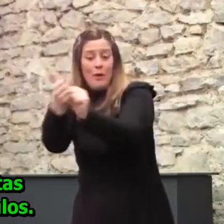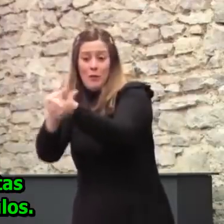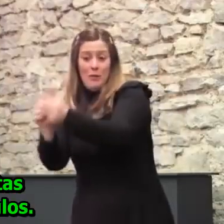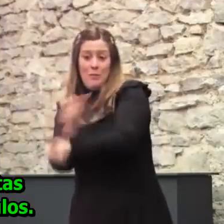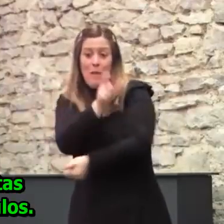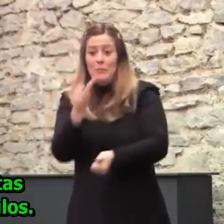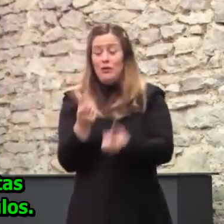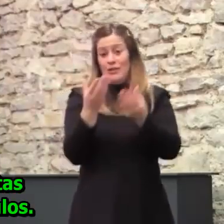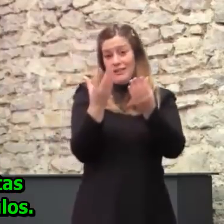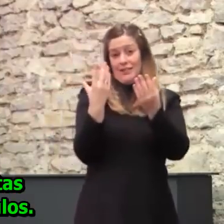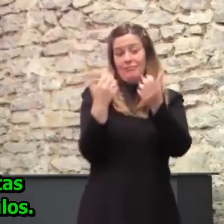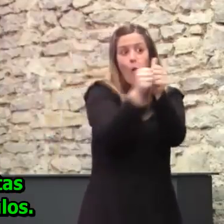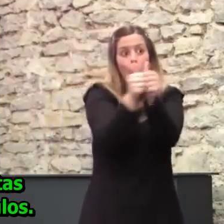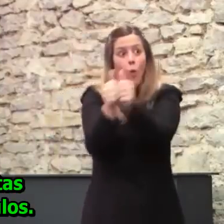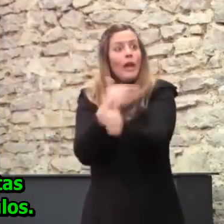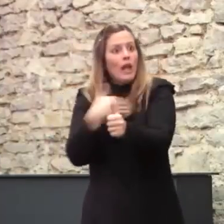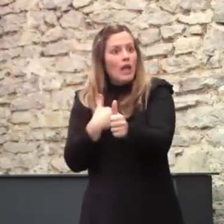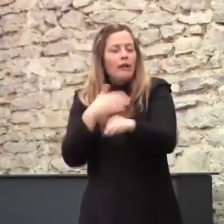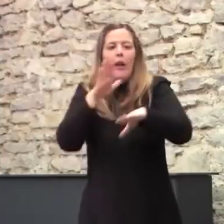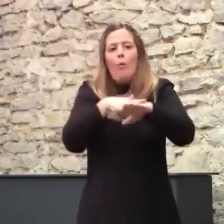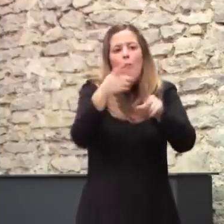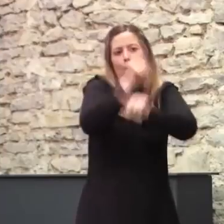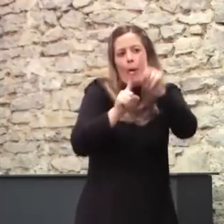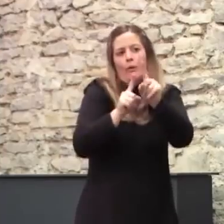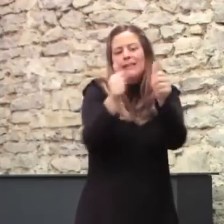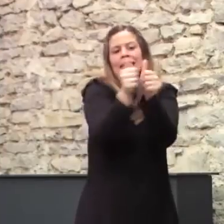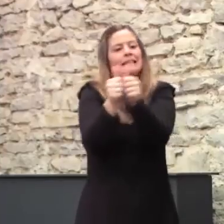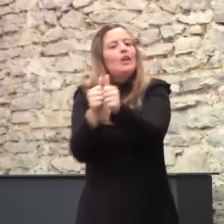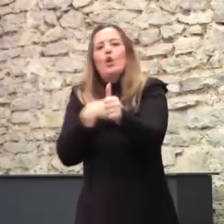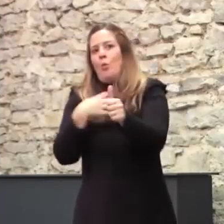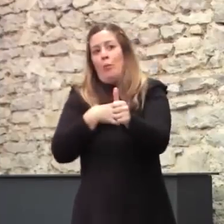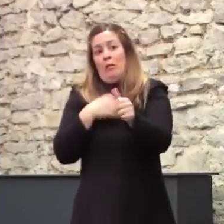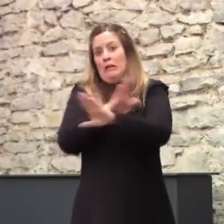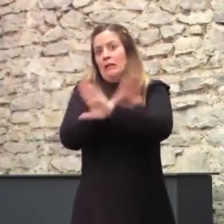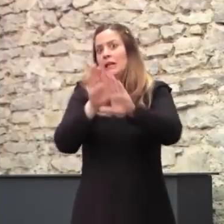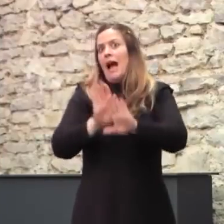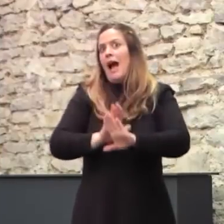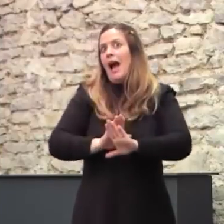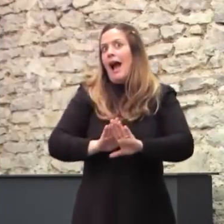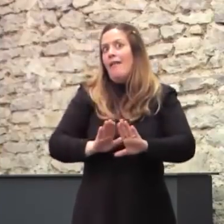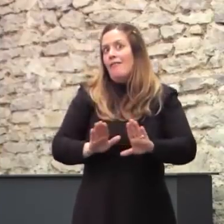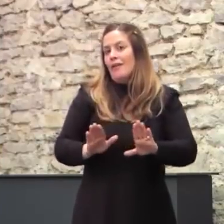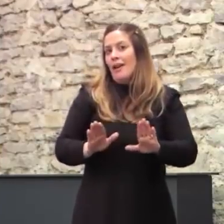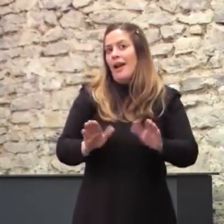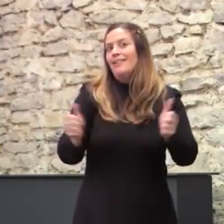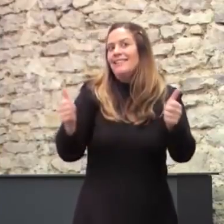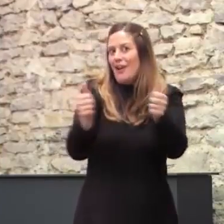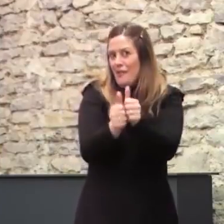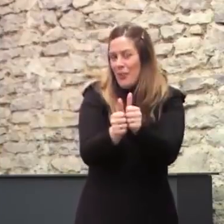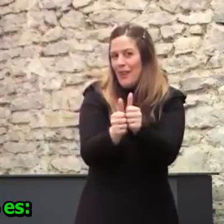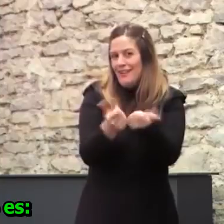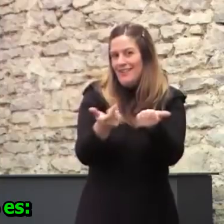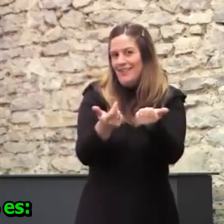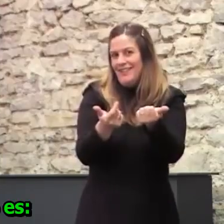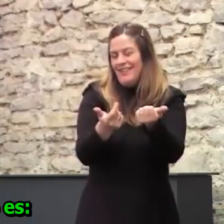estar juntas y no pueden por una serie de obstáculos, ¿no? Y el final feliz es que se juntan y comen perdices y son